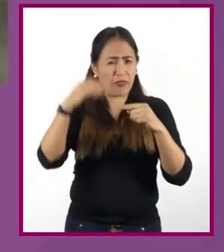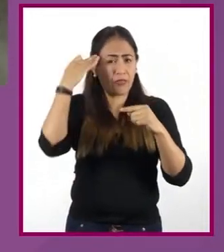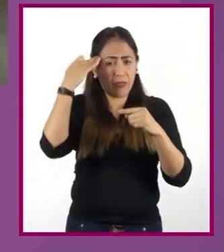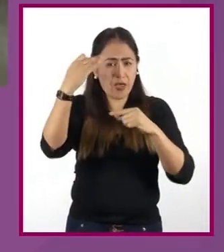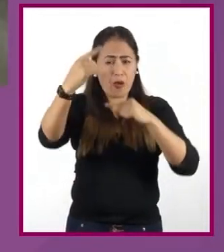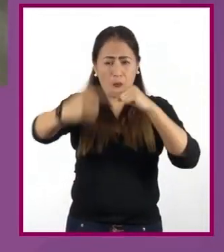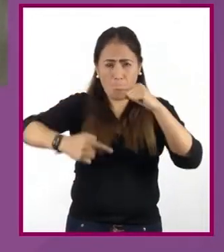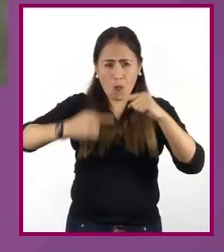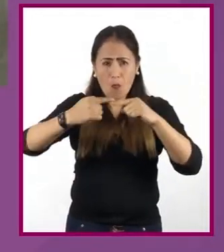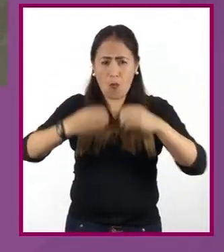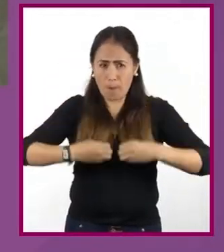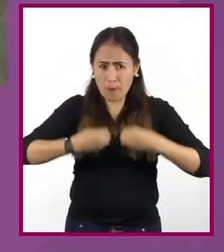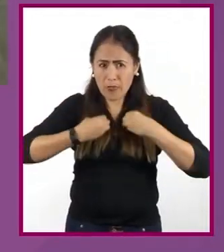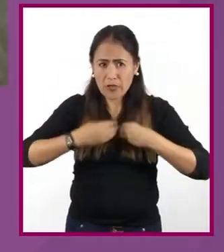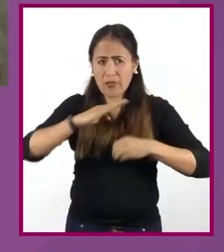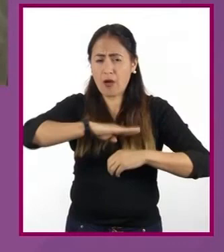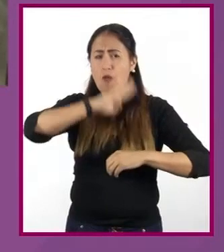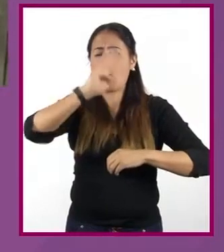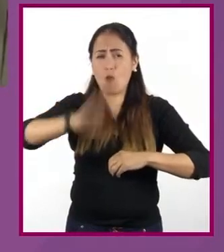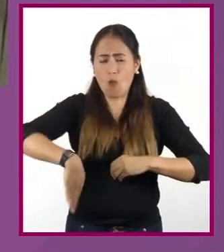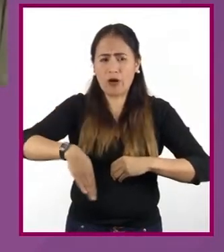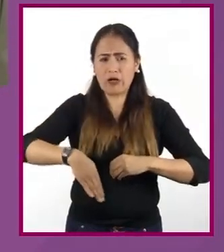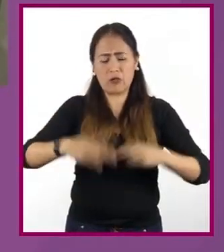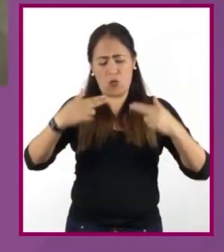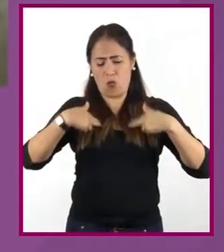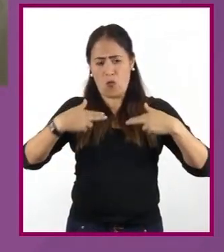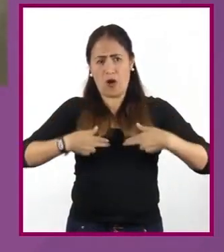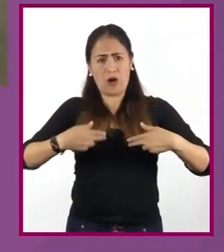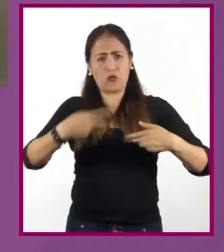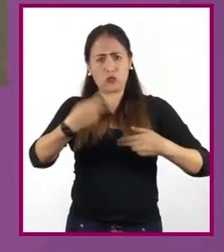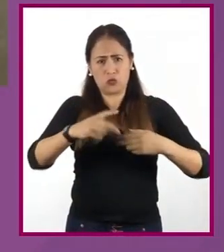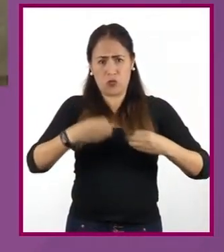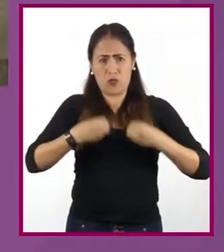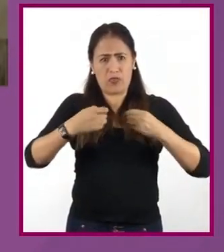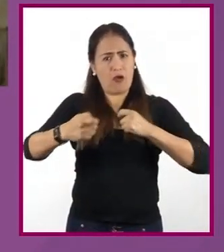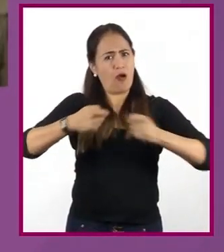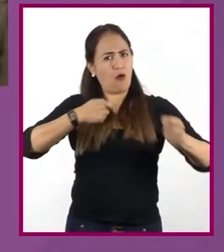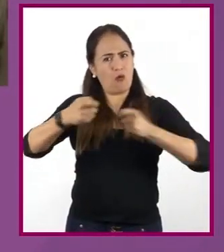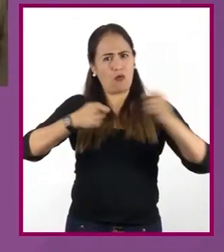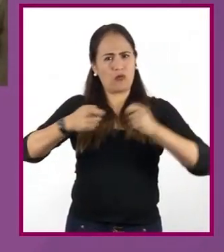y la muerte que rige el destino humano y de todo lo que existe.